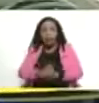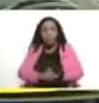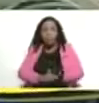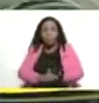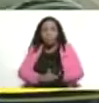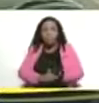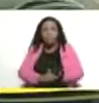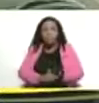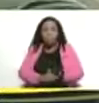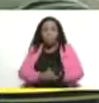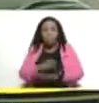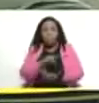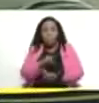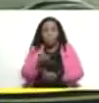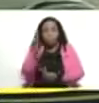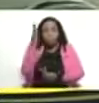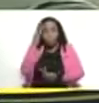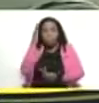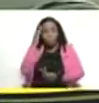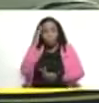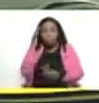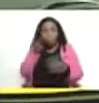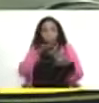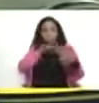ustedes que saben bastante de guerra psicológica,